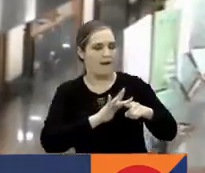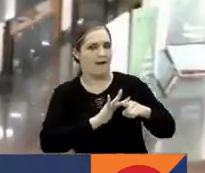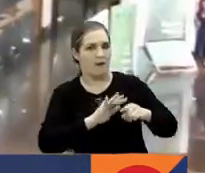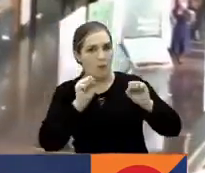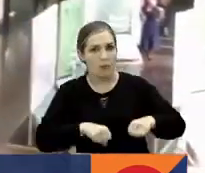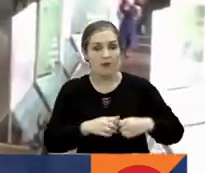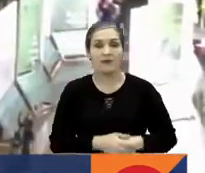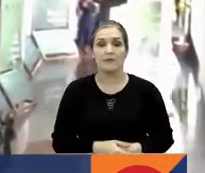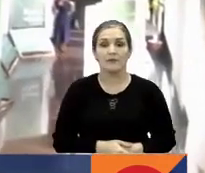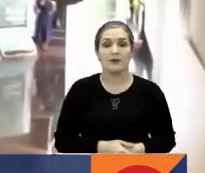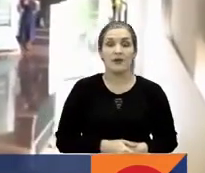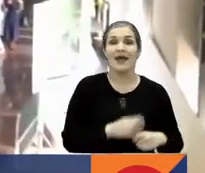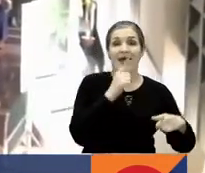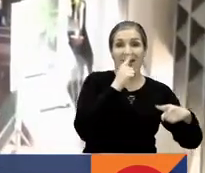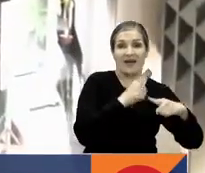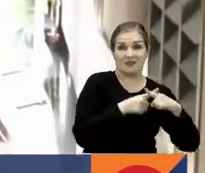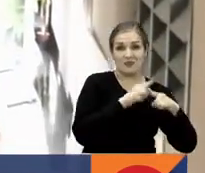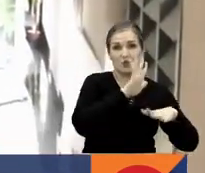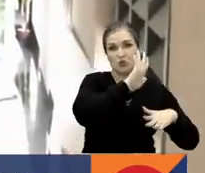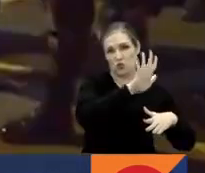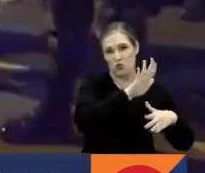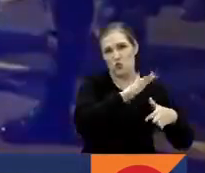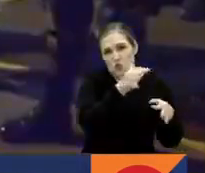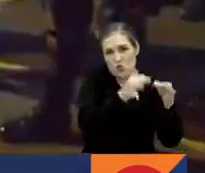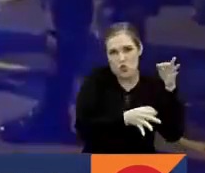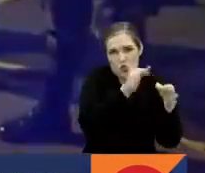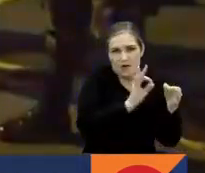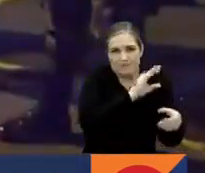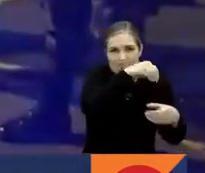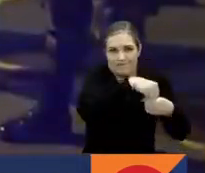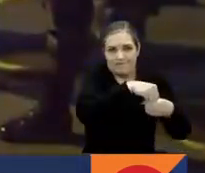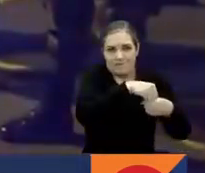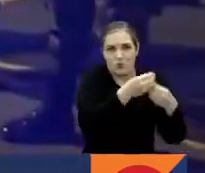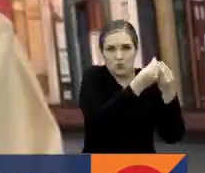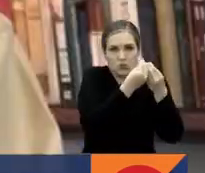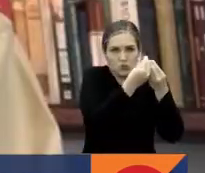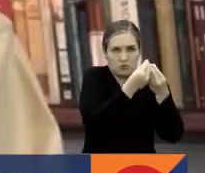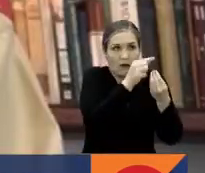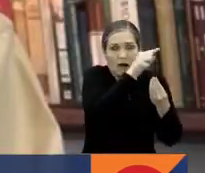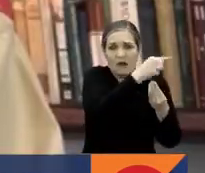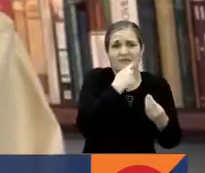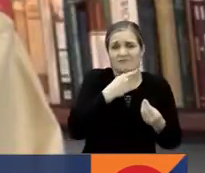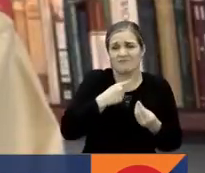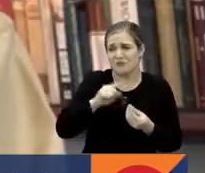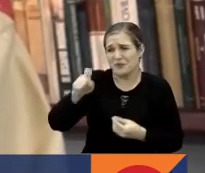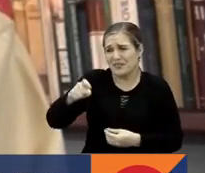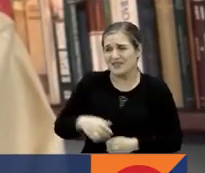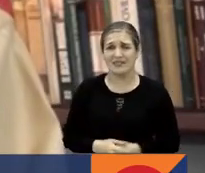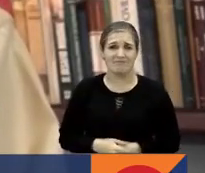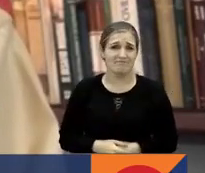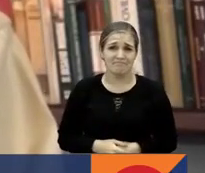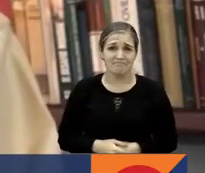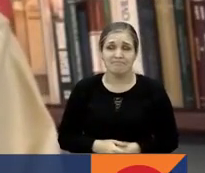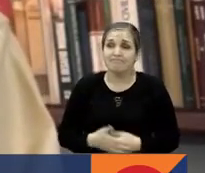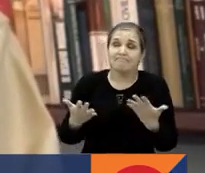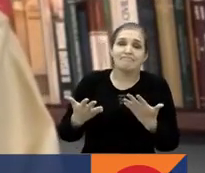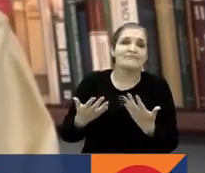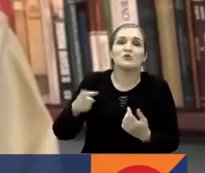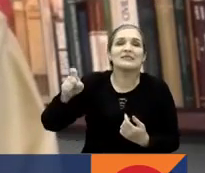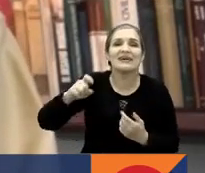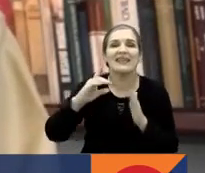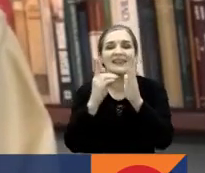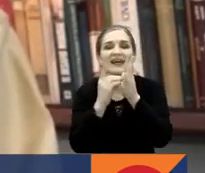exmagistrado de la Corte Suprema, el gobierno no tenía la necesidad de expedir este decreto. Hay veces que es mejor no sacar decretos, sino simplemente dar